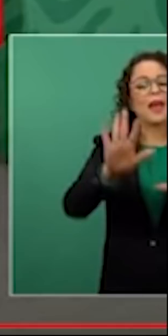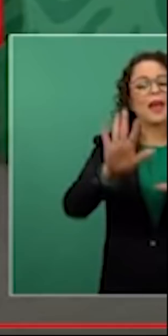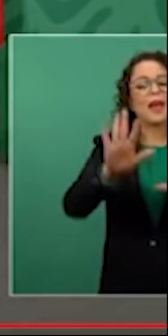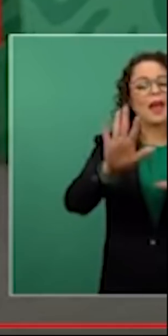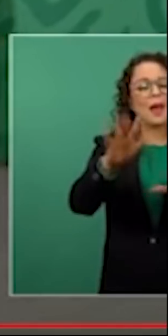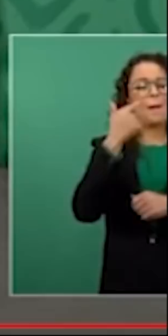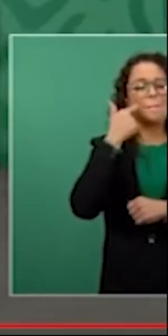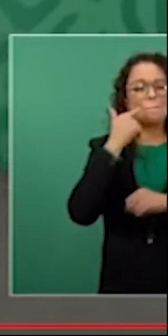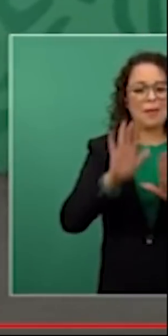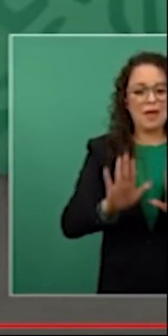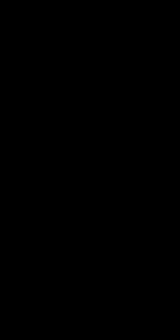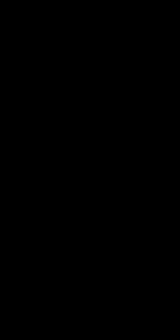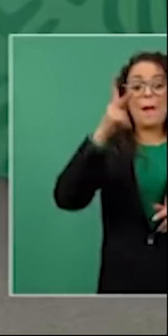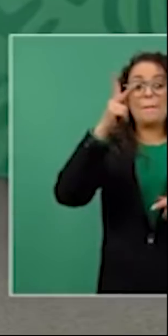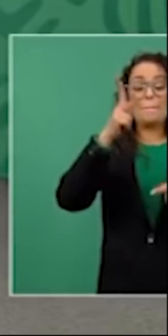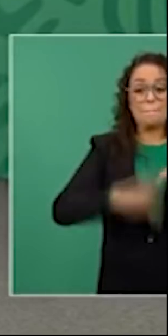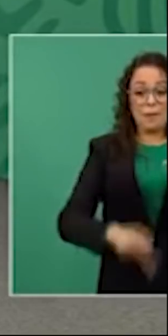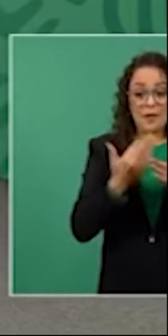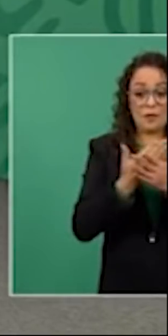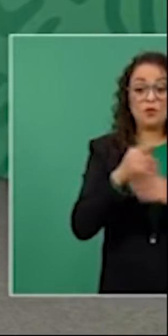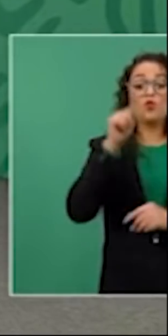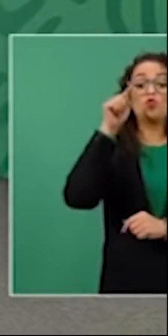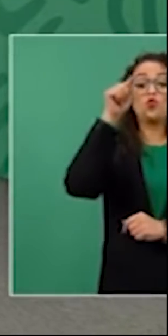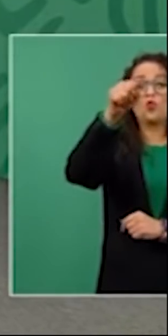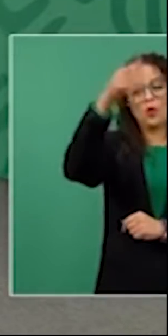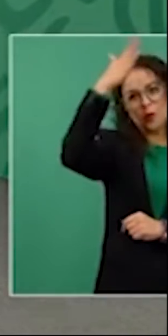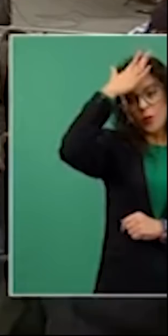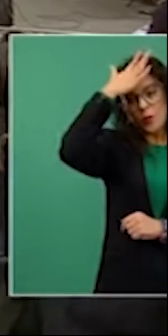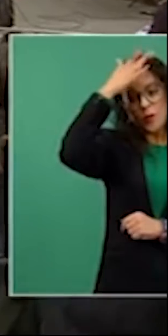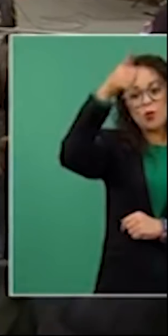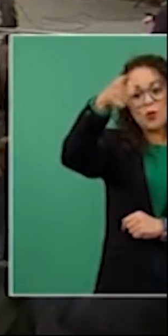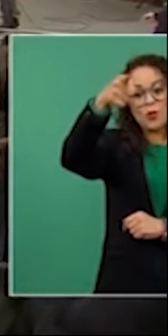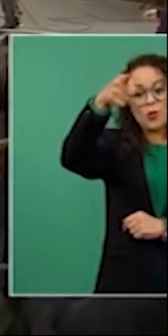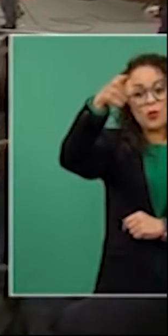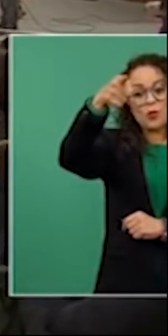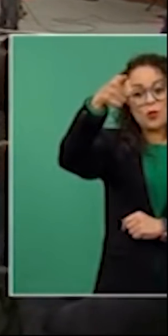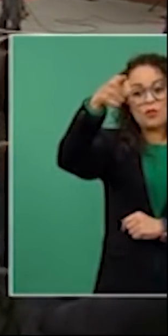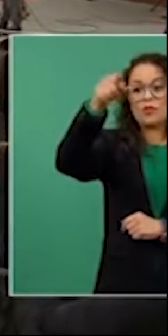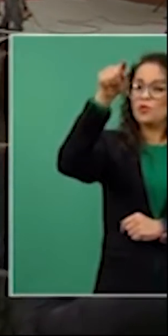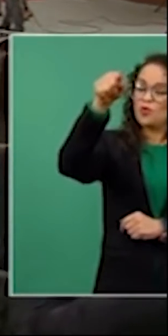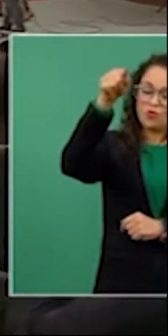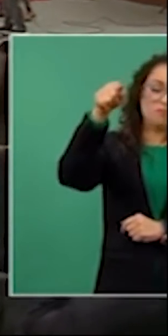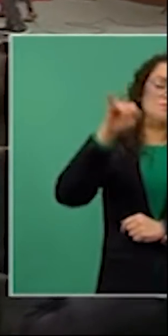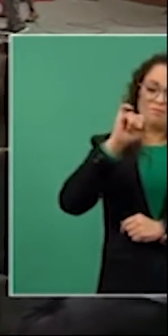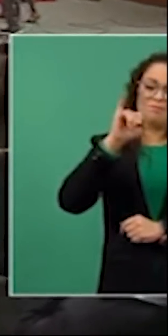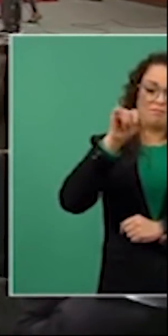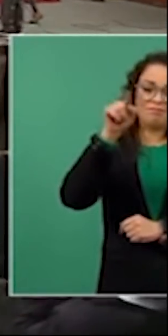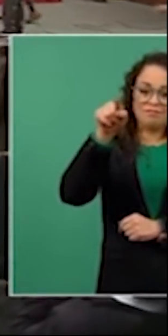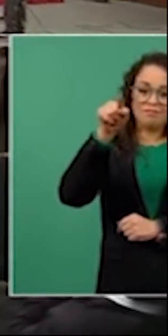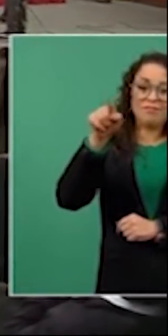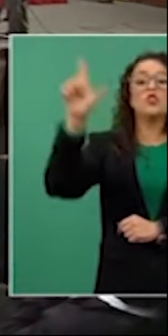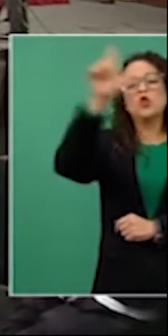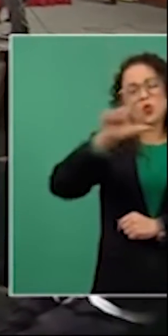Escuchemos. Pendiente. Allá tú estás pendiente. Tienes que ser. Tienes que estar